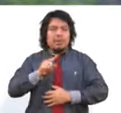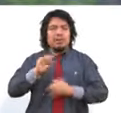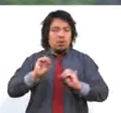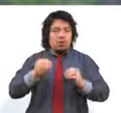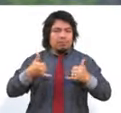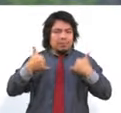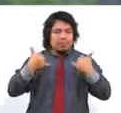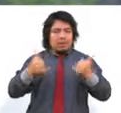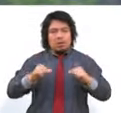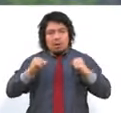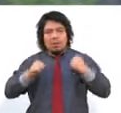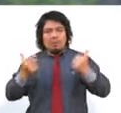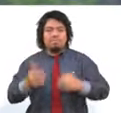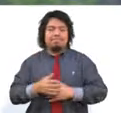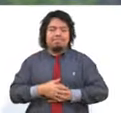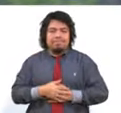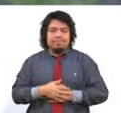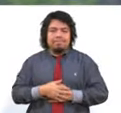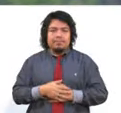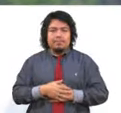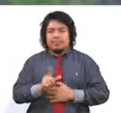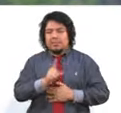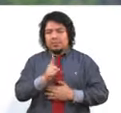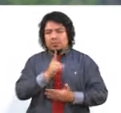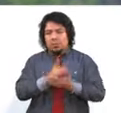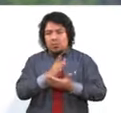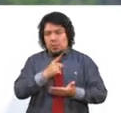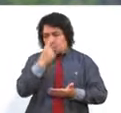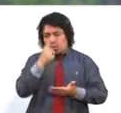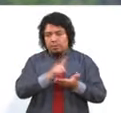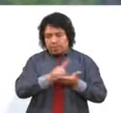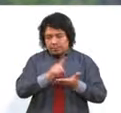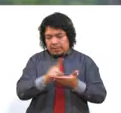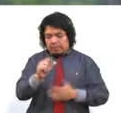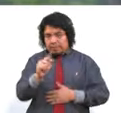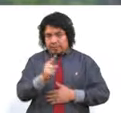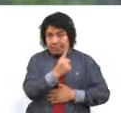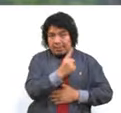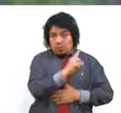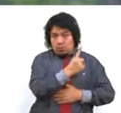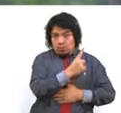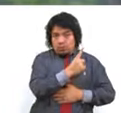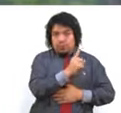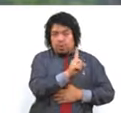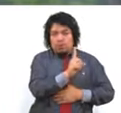adolescentes. Solamente un dato: del